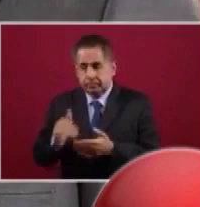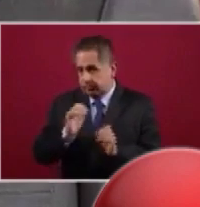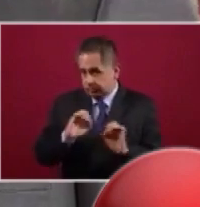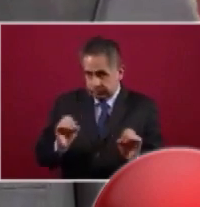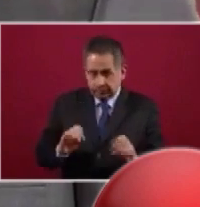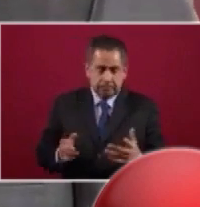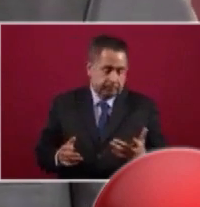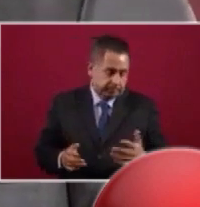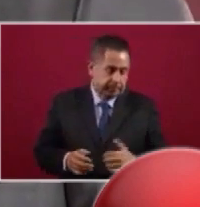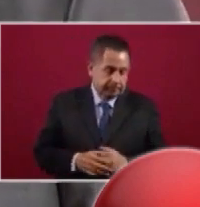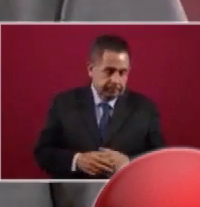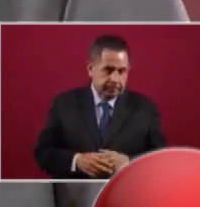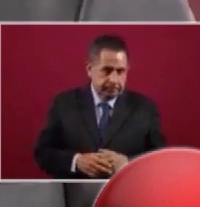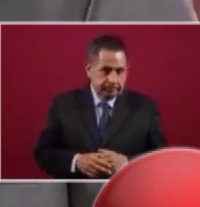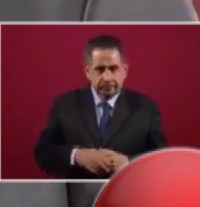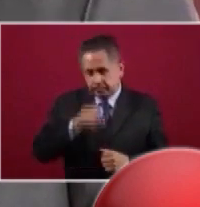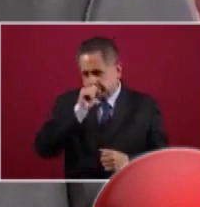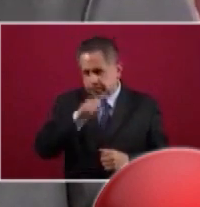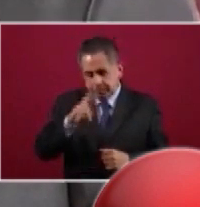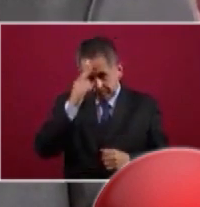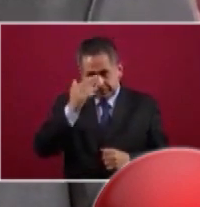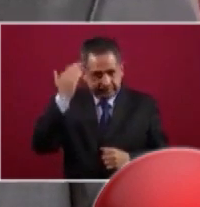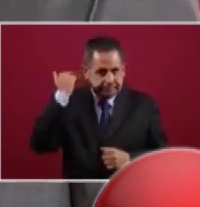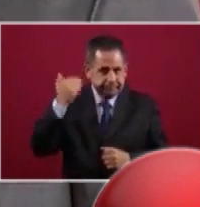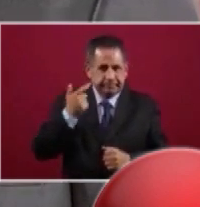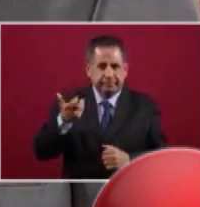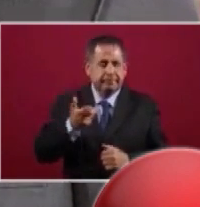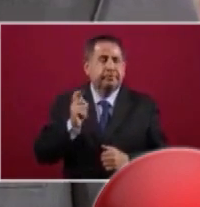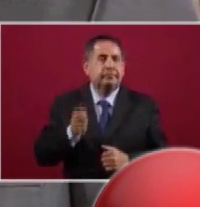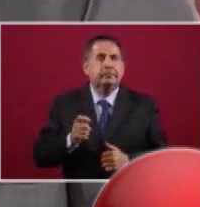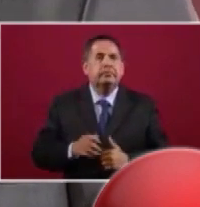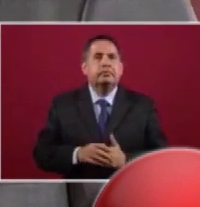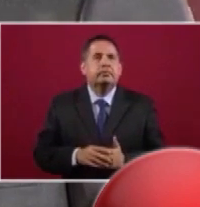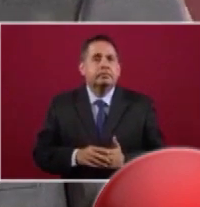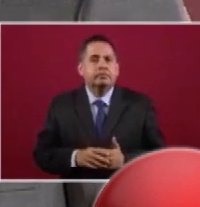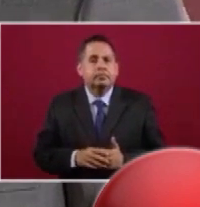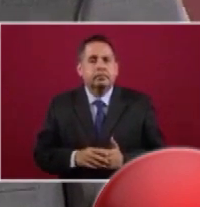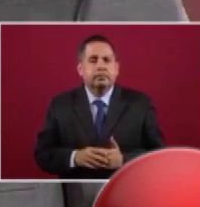se creó, se